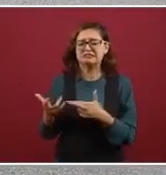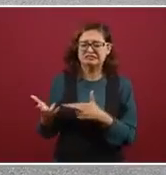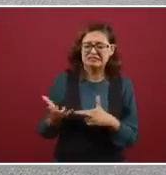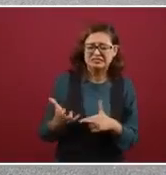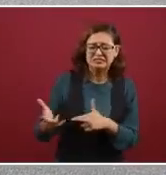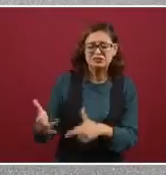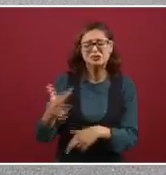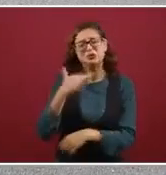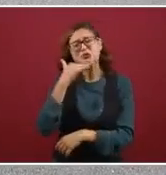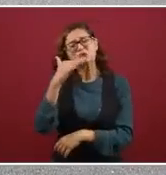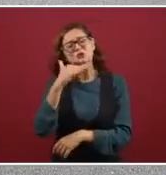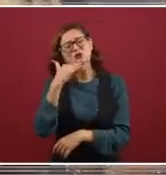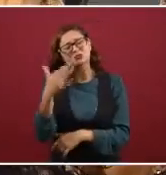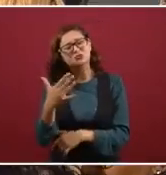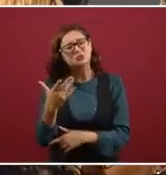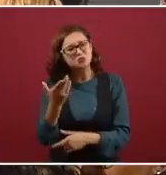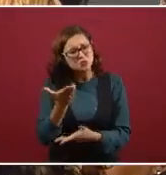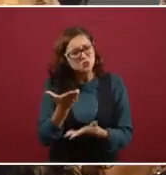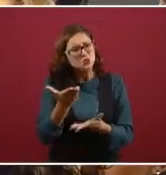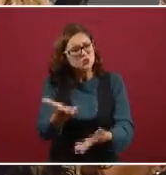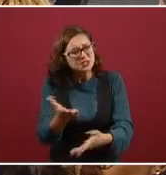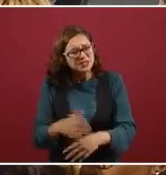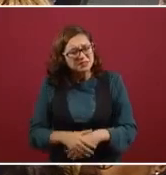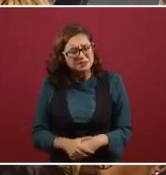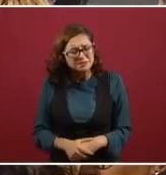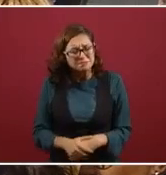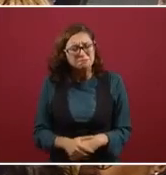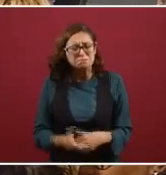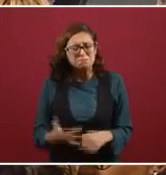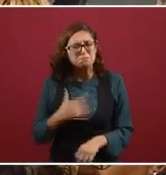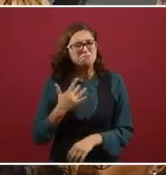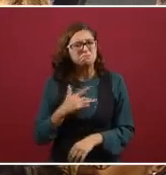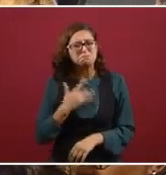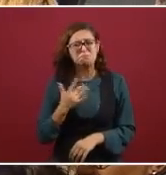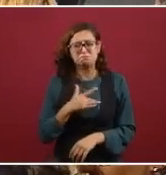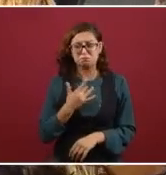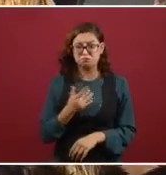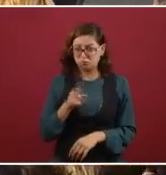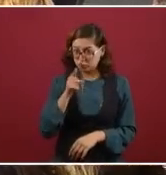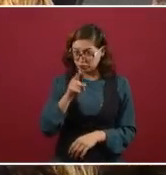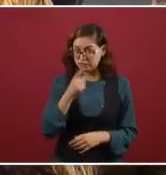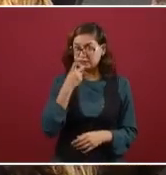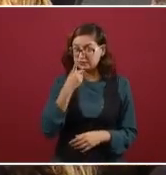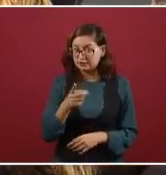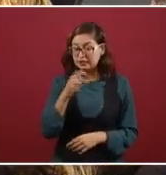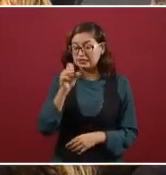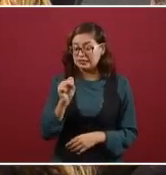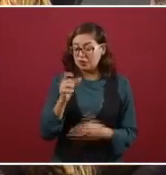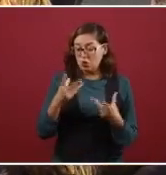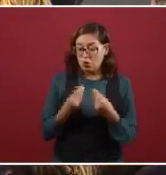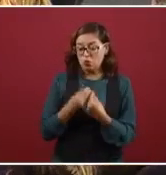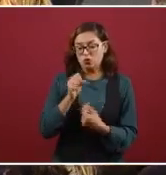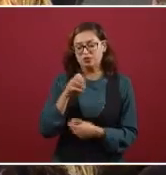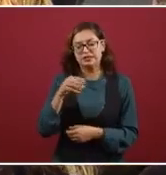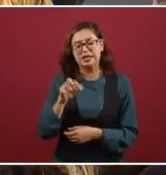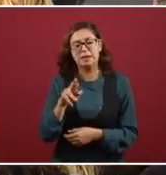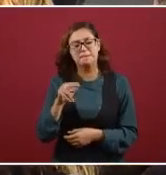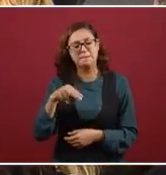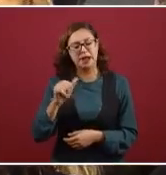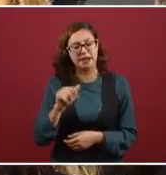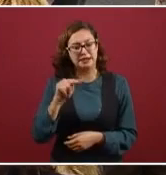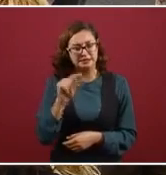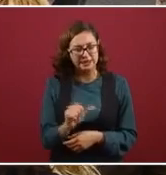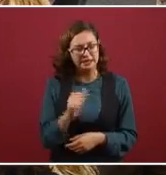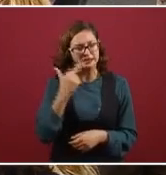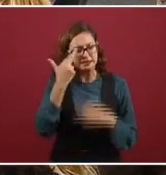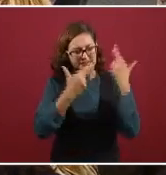Camú? Usted dijo que iría a la Semarnat a realizar una revisión de la contaminación allá al río Sonora, preguntarle si hay avances de